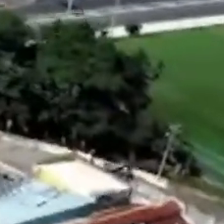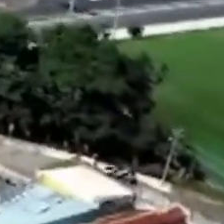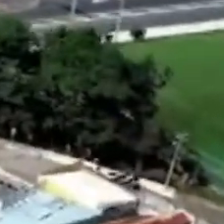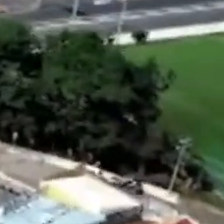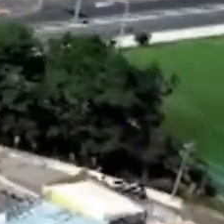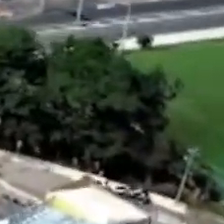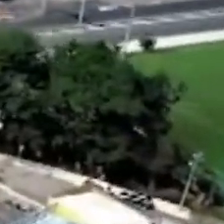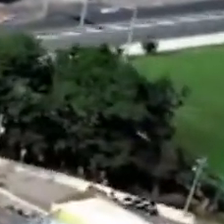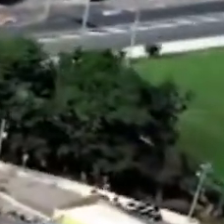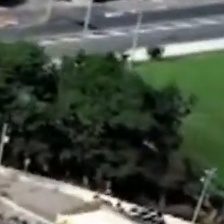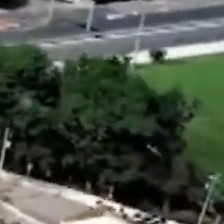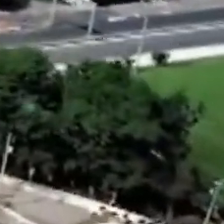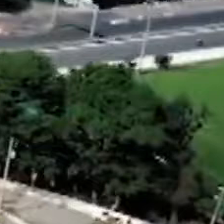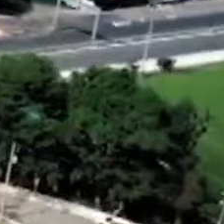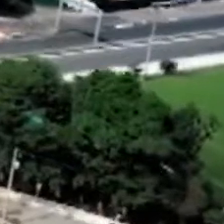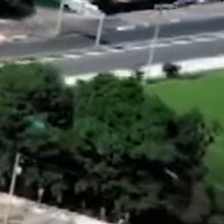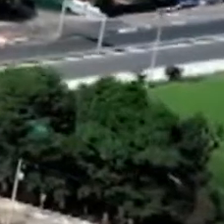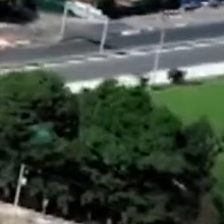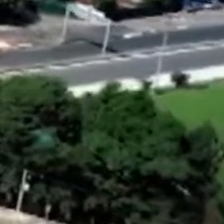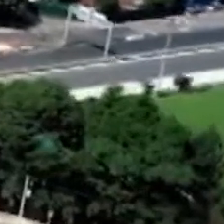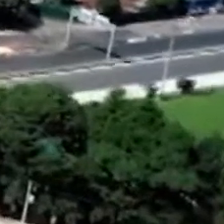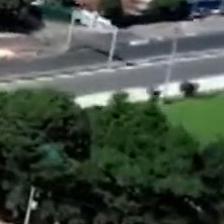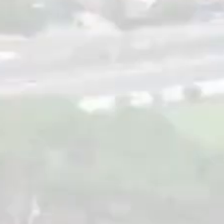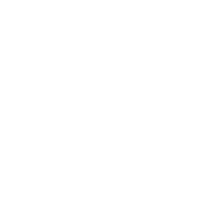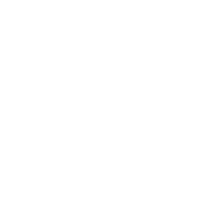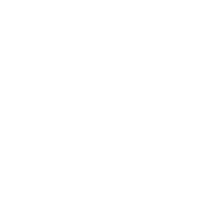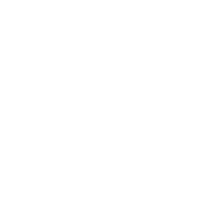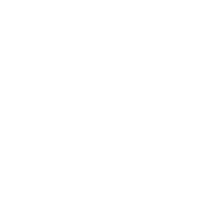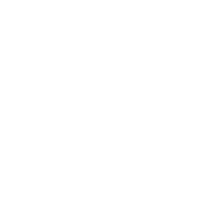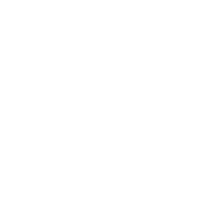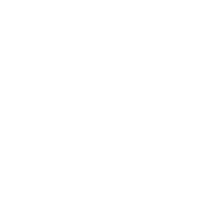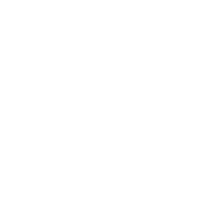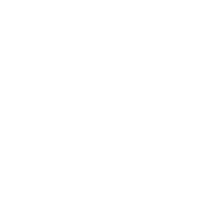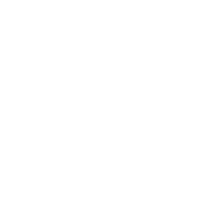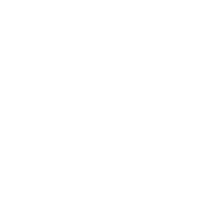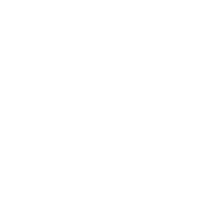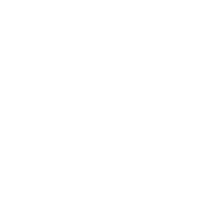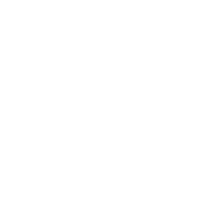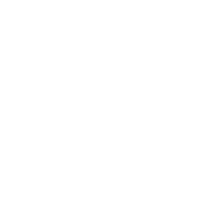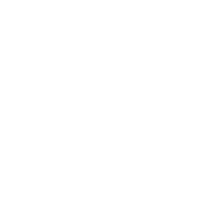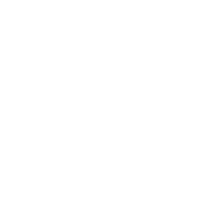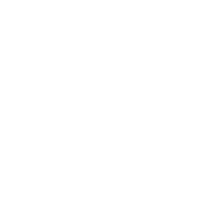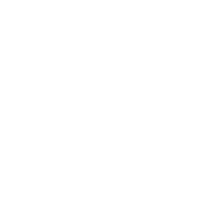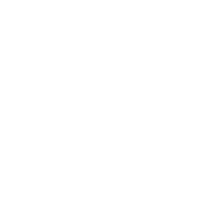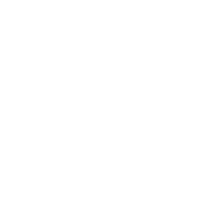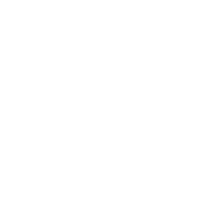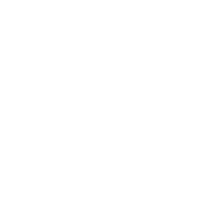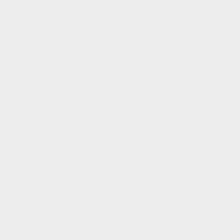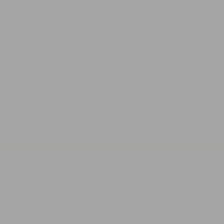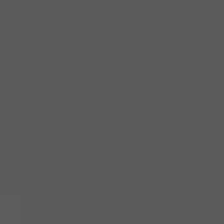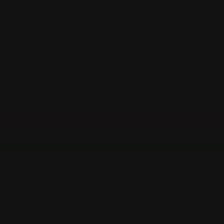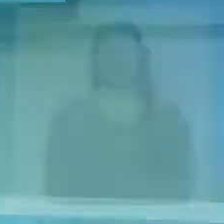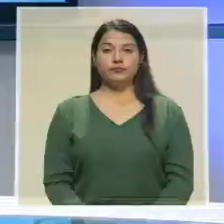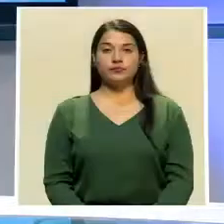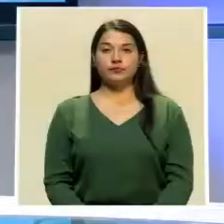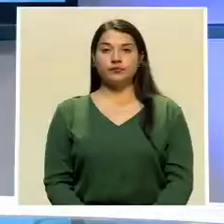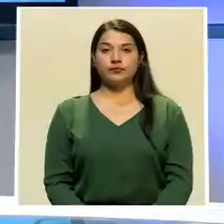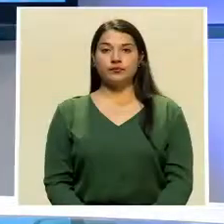Por eso agradecemos su paciencia. CONAVI, conservando, mejorando y construyendo la red vial